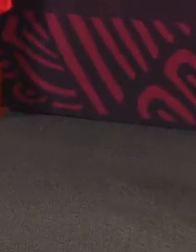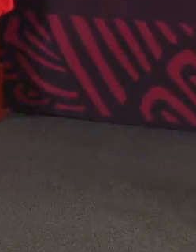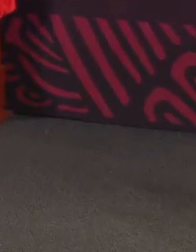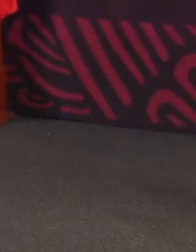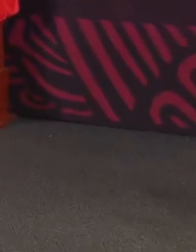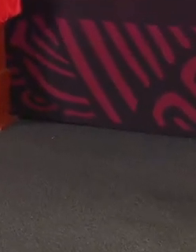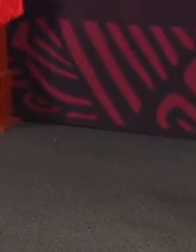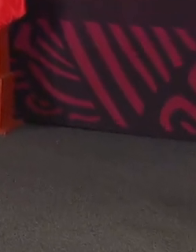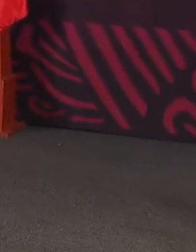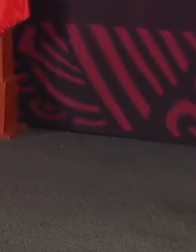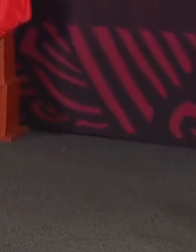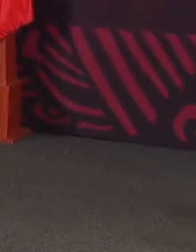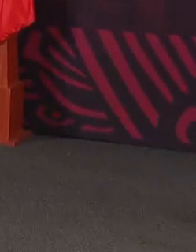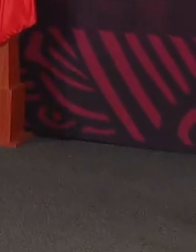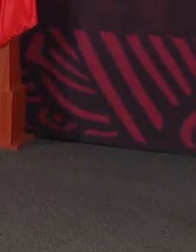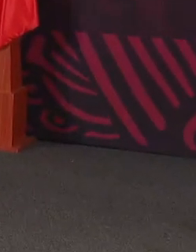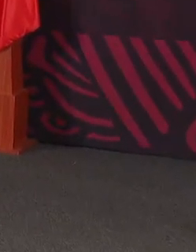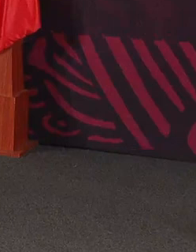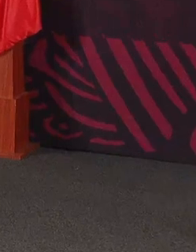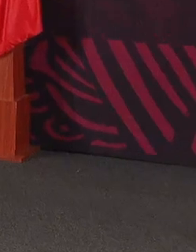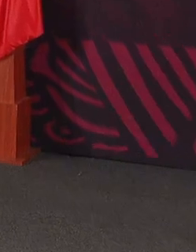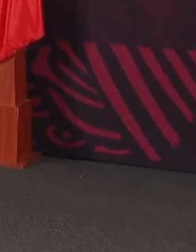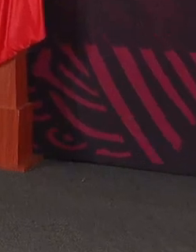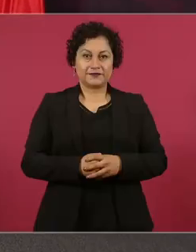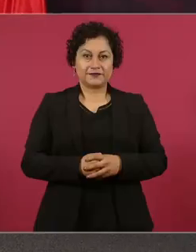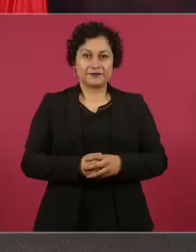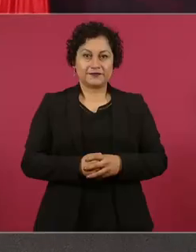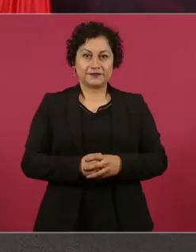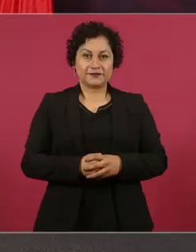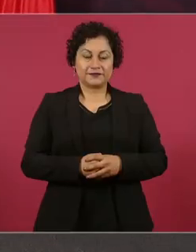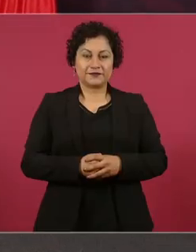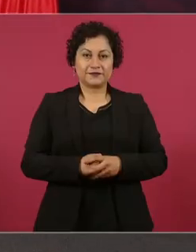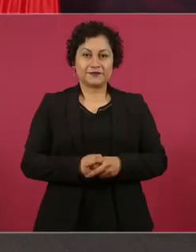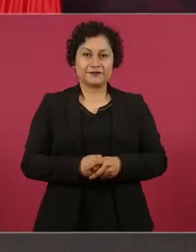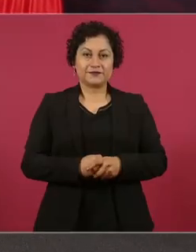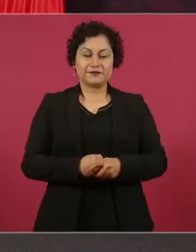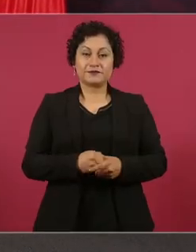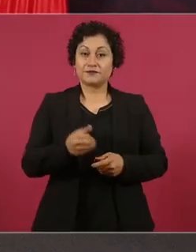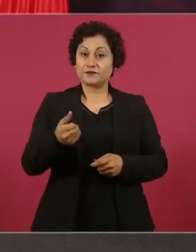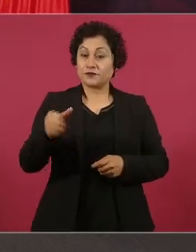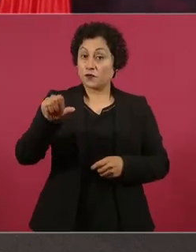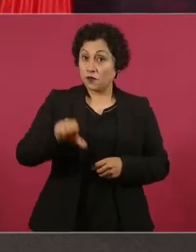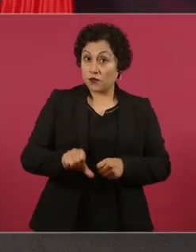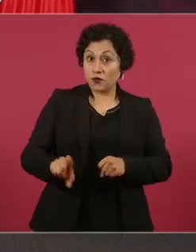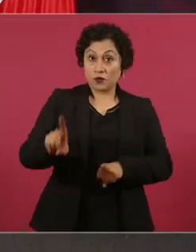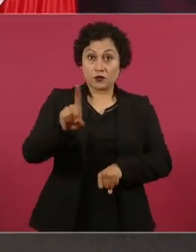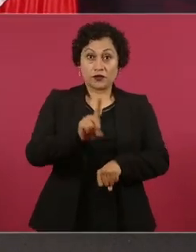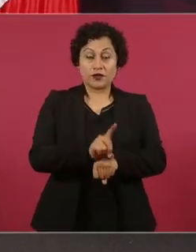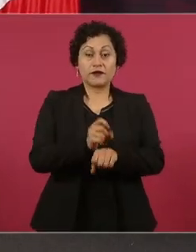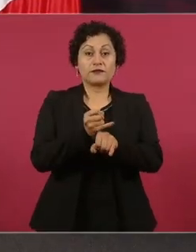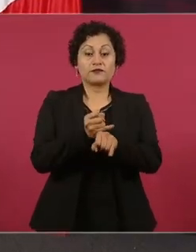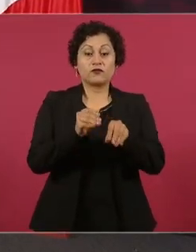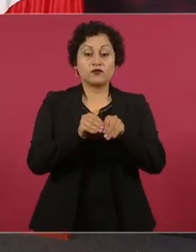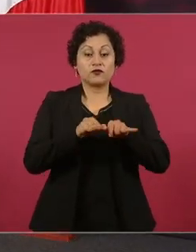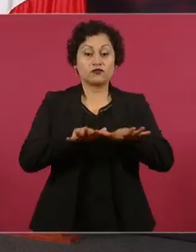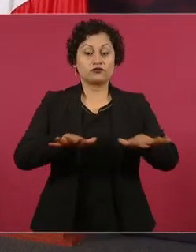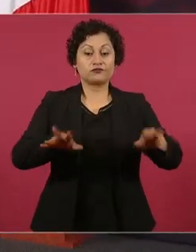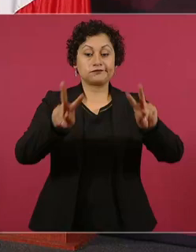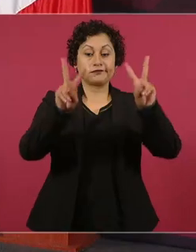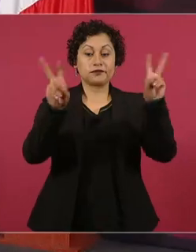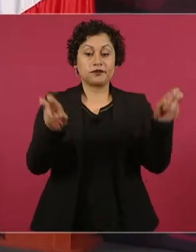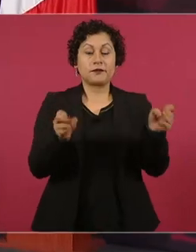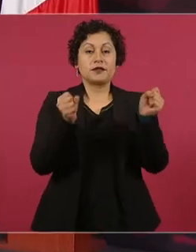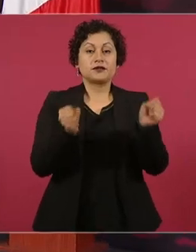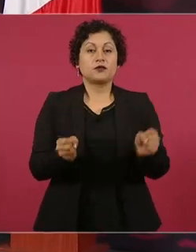Bueno, pues hoy vamos a informar sobre seguridad, cómo vamos